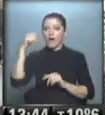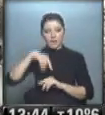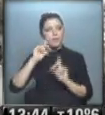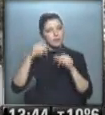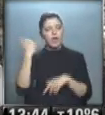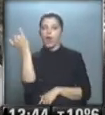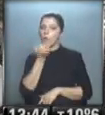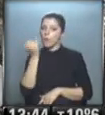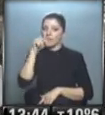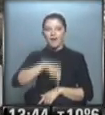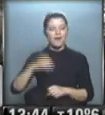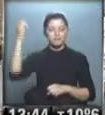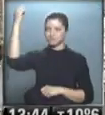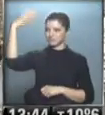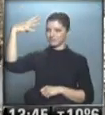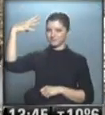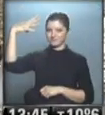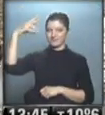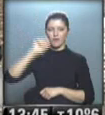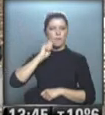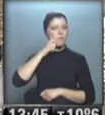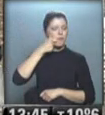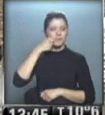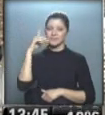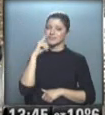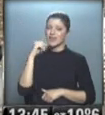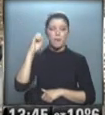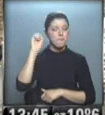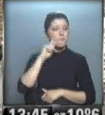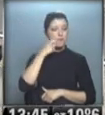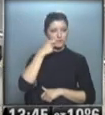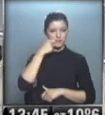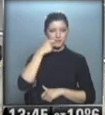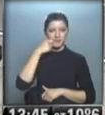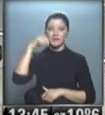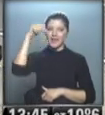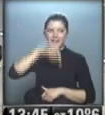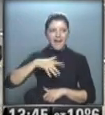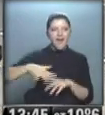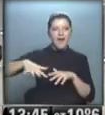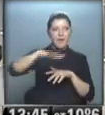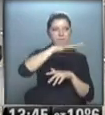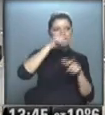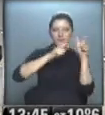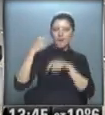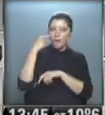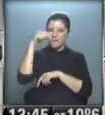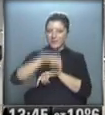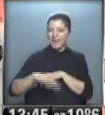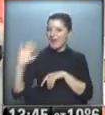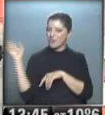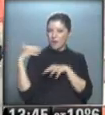acá es un día de sol un día hermoso donde está toda la ciudad todos los vecinos